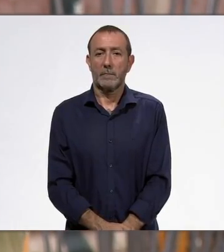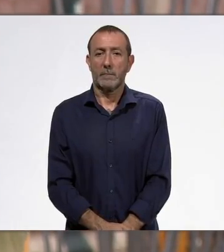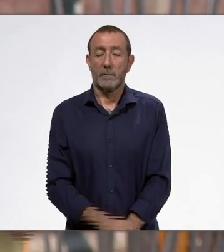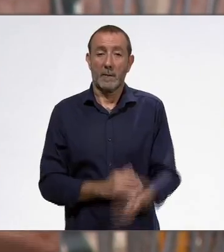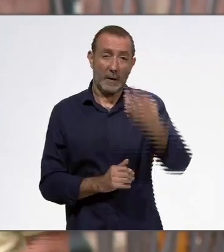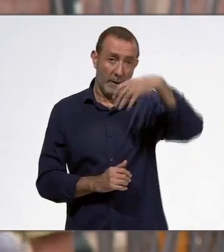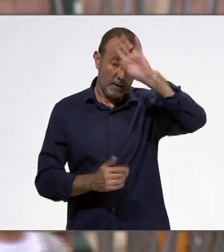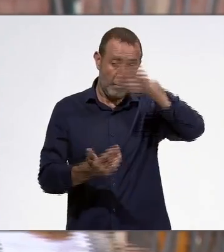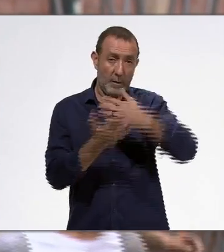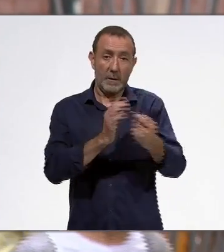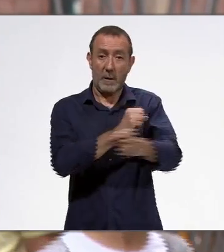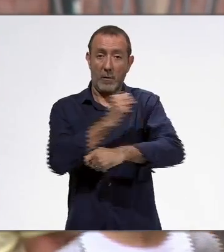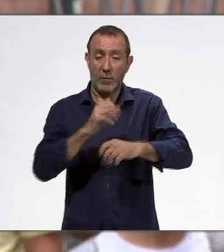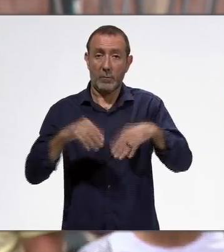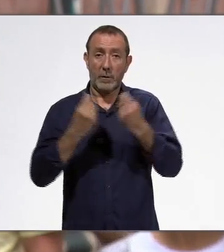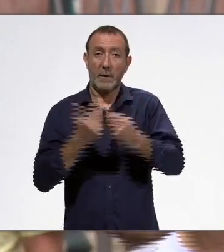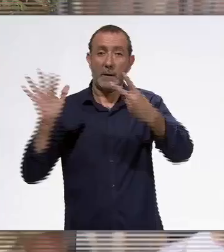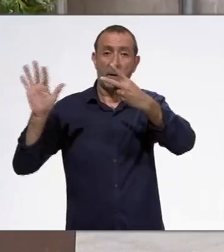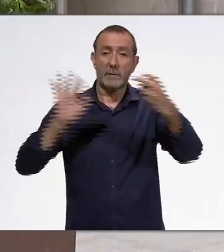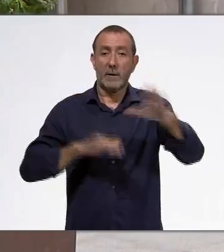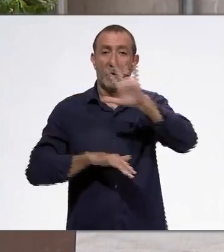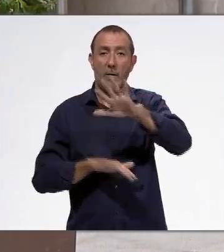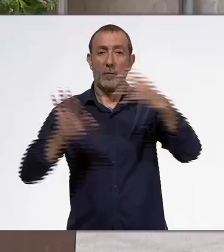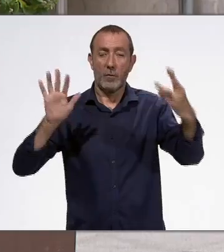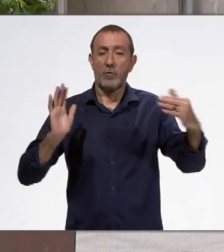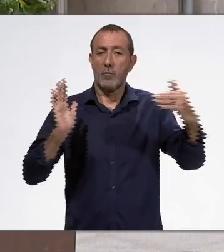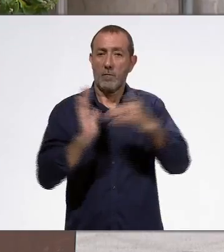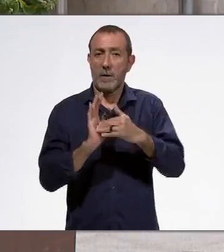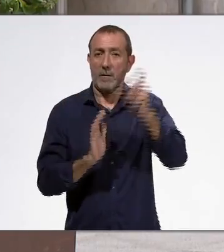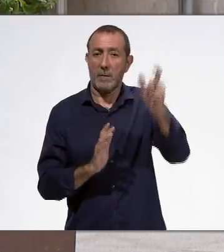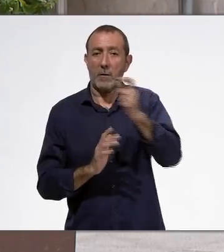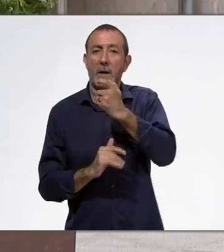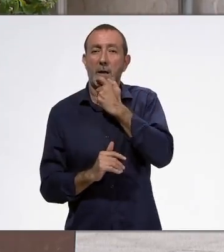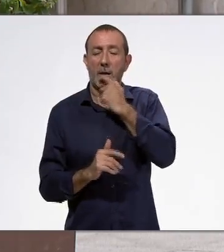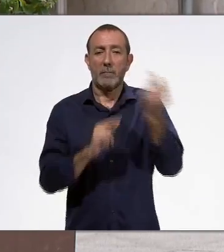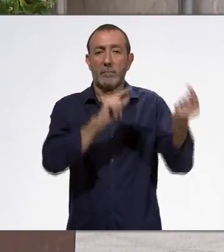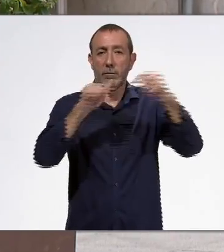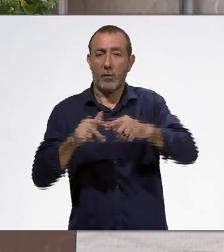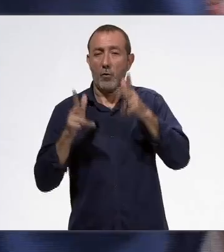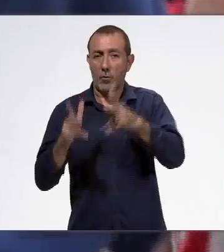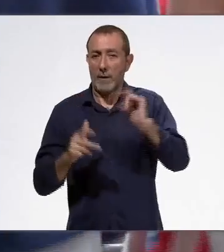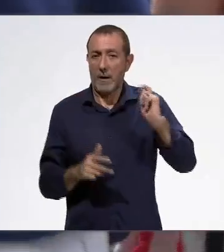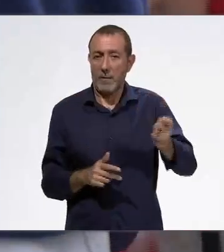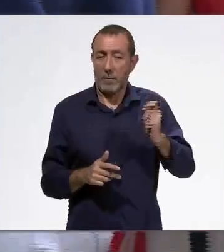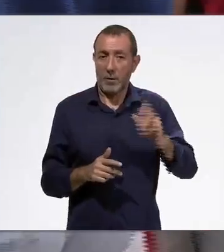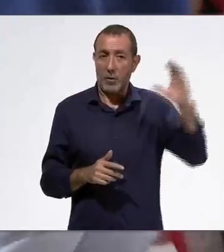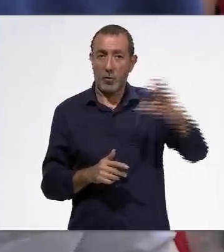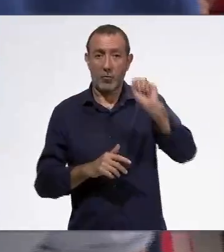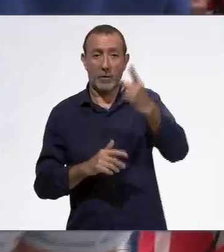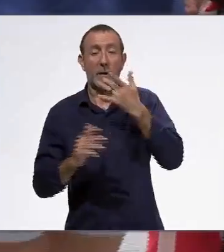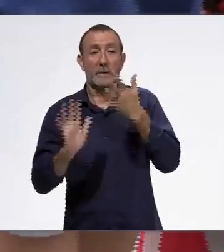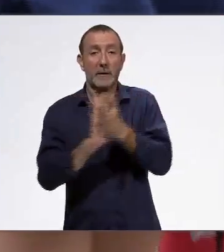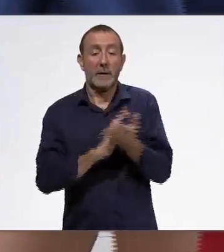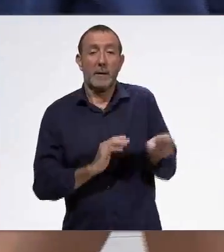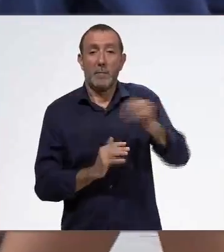de enero a agosto se han arrojado 758.000 viajeros británicos en los hoteles y apartamentos de la Costa del Sol lo que supone